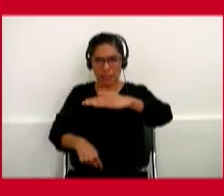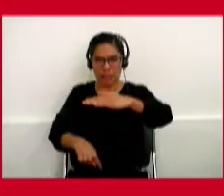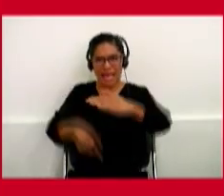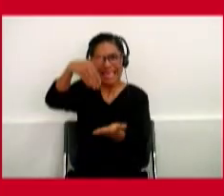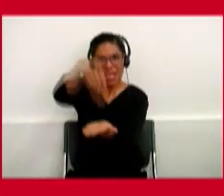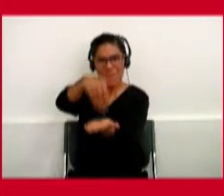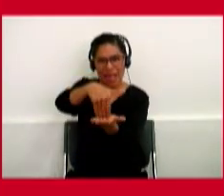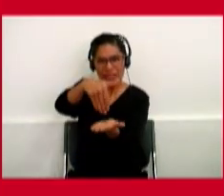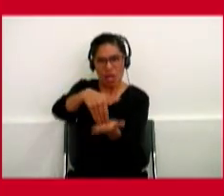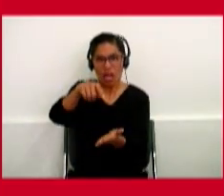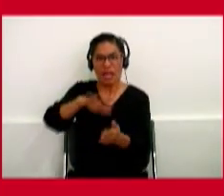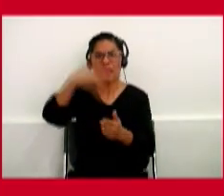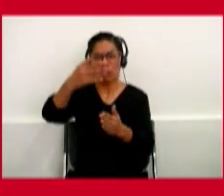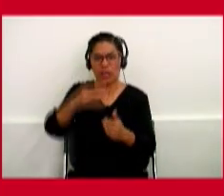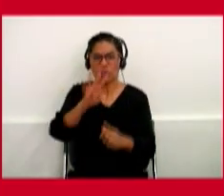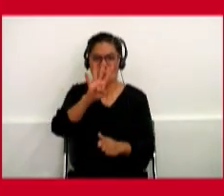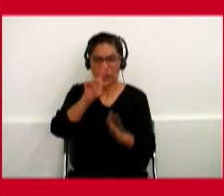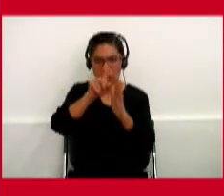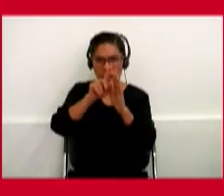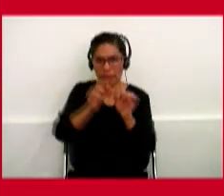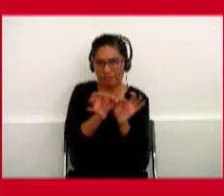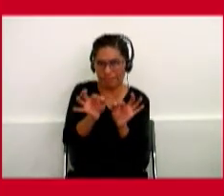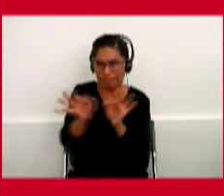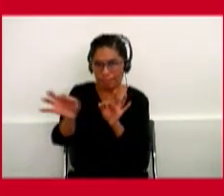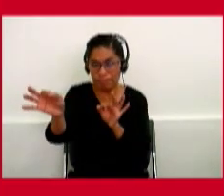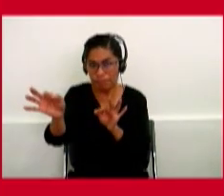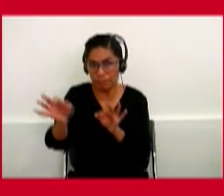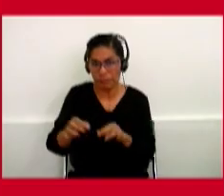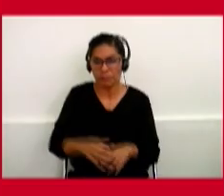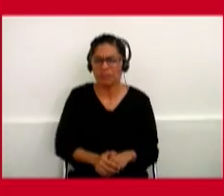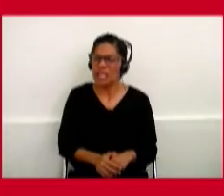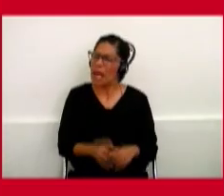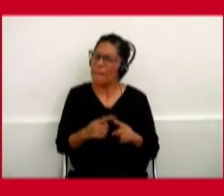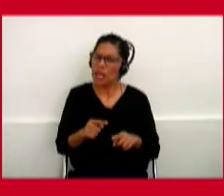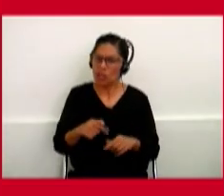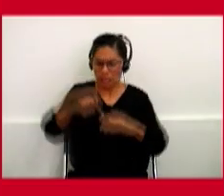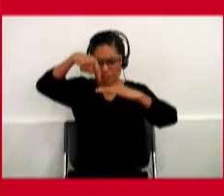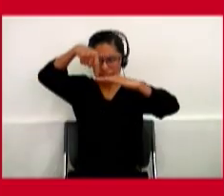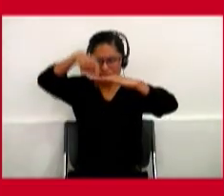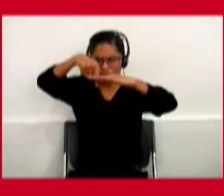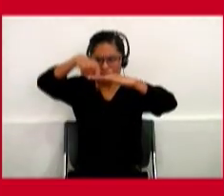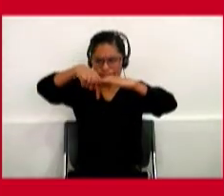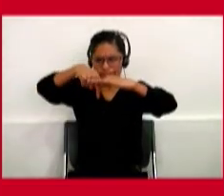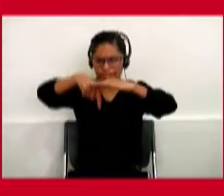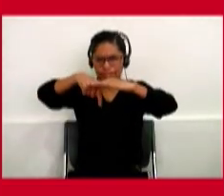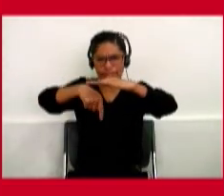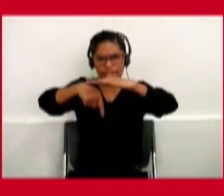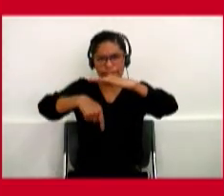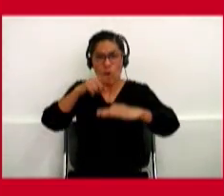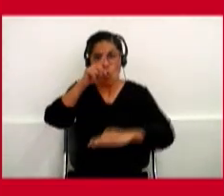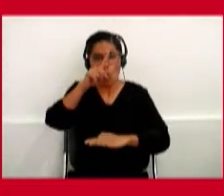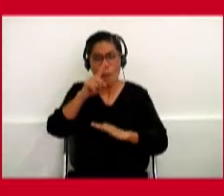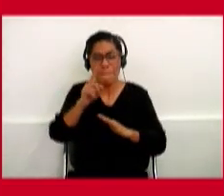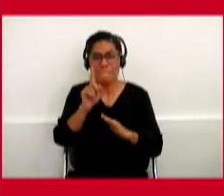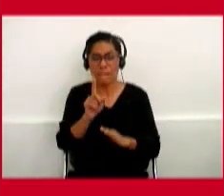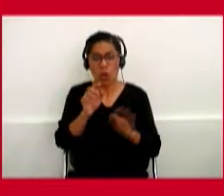después los siguientes 4 metros. Como ven, el avance fue 1,50 m, ¿no?